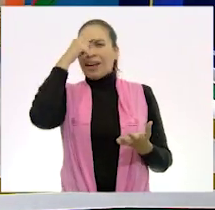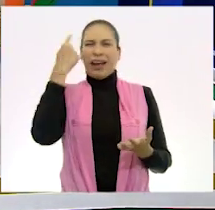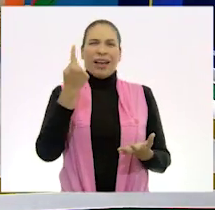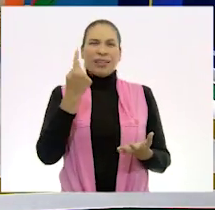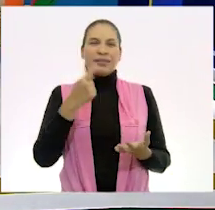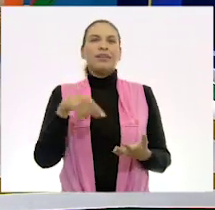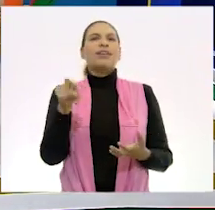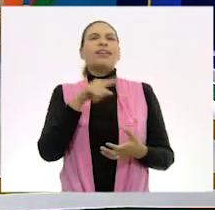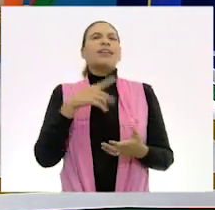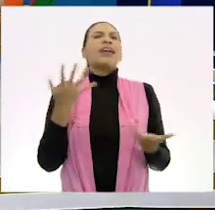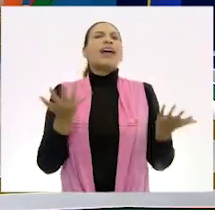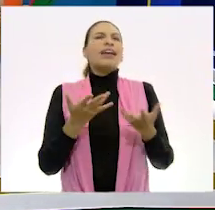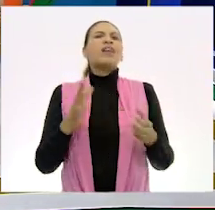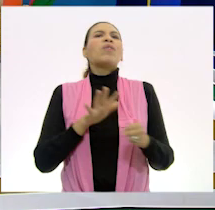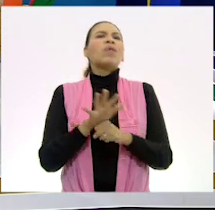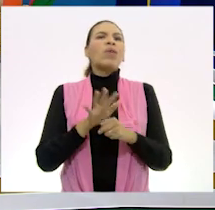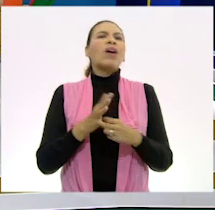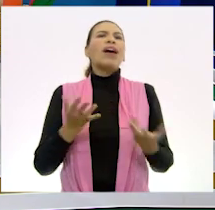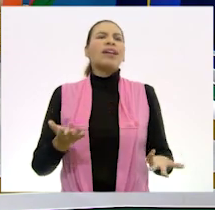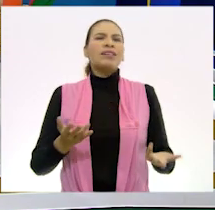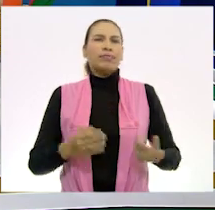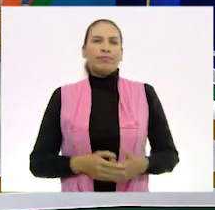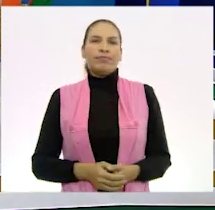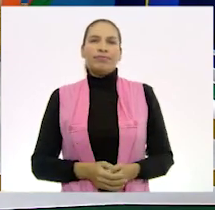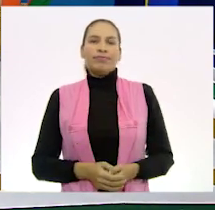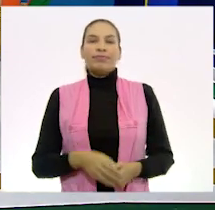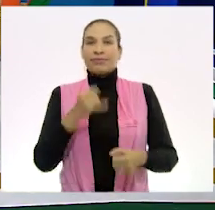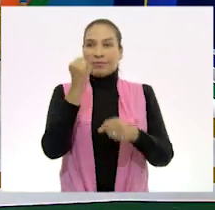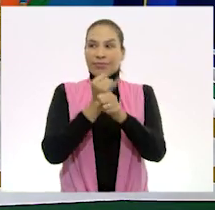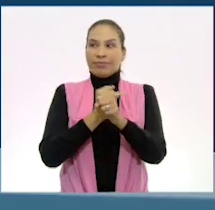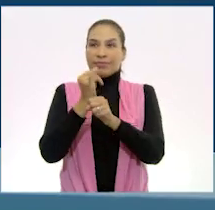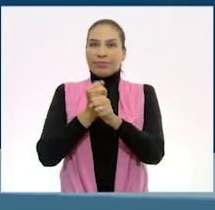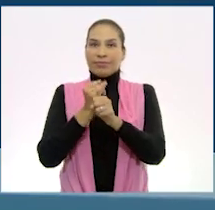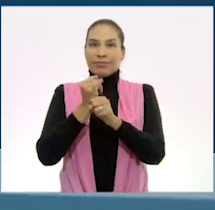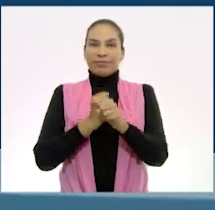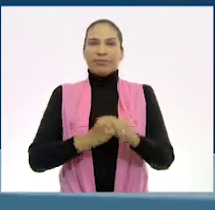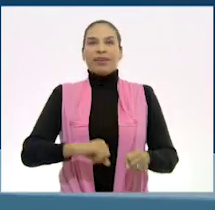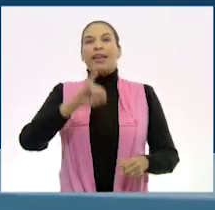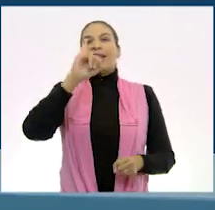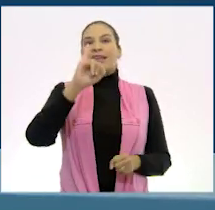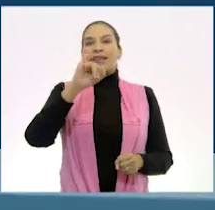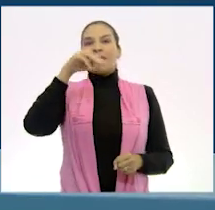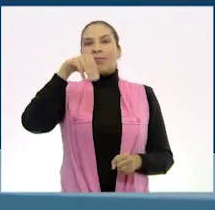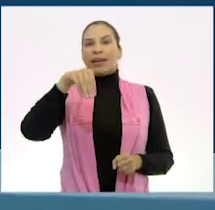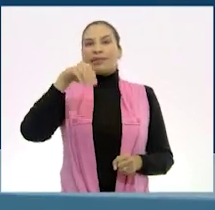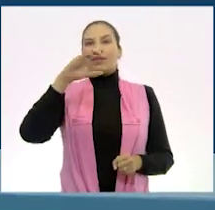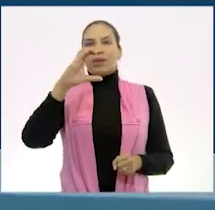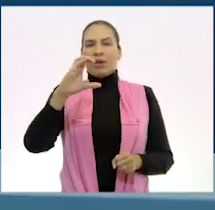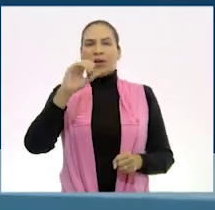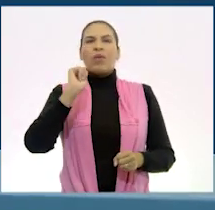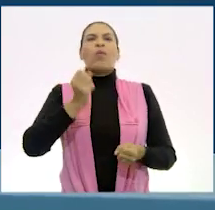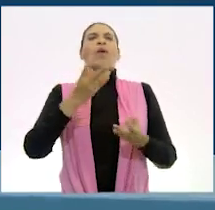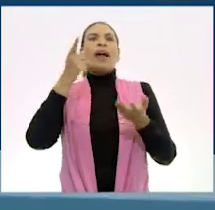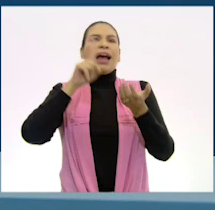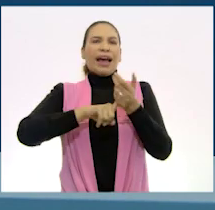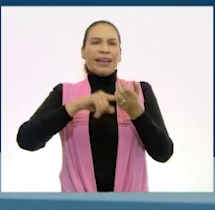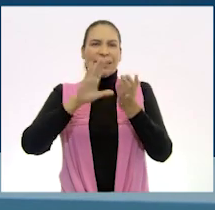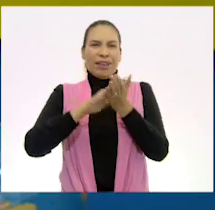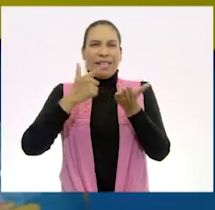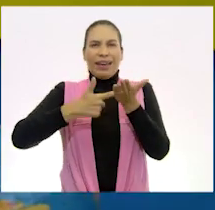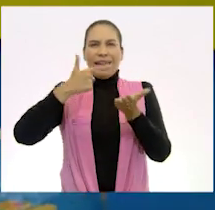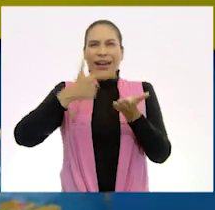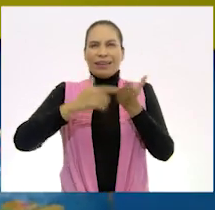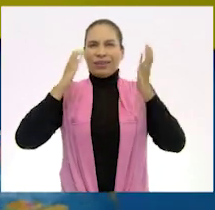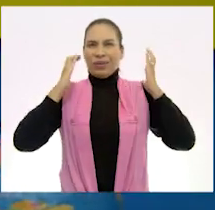fácil. Lo que tendríamos que hacer es investigar el índice de masa corporal, que tiene nuestro